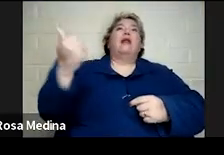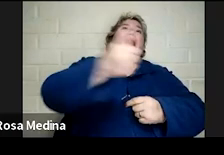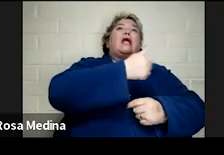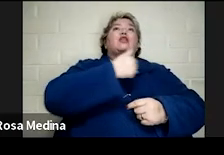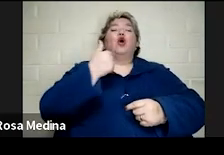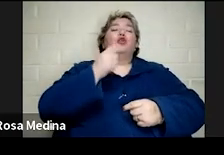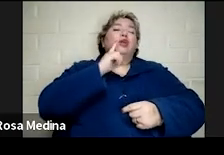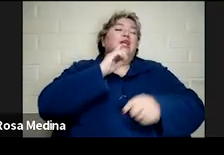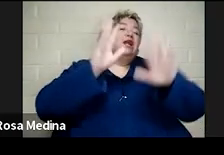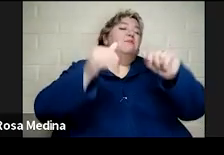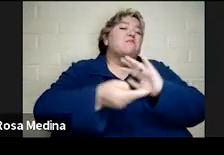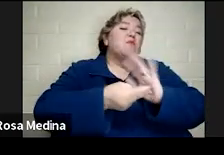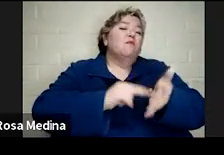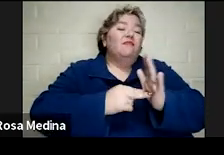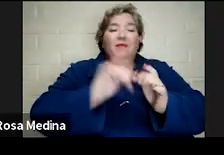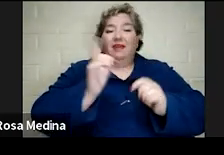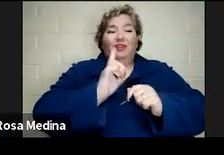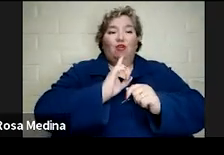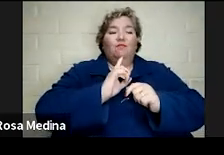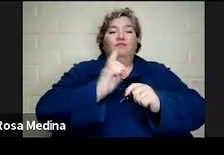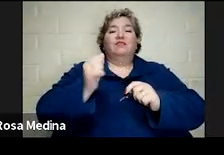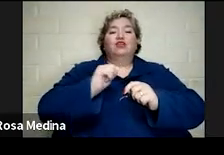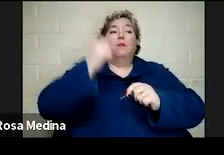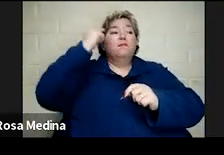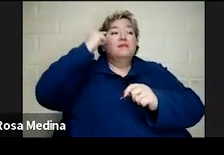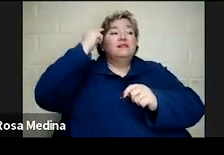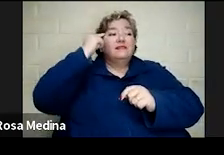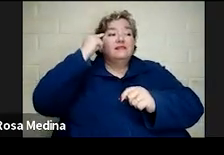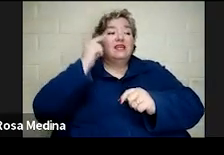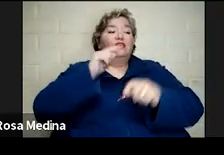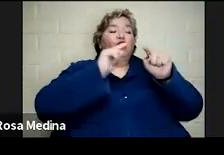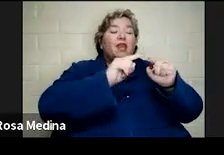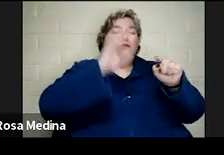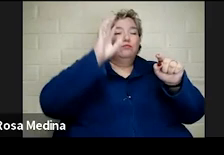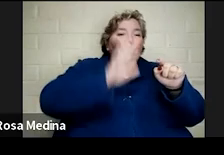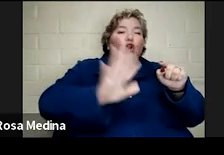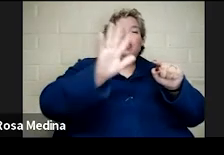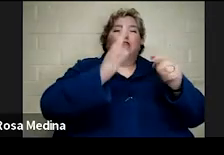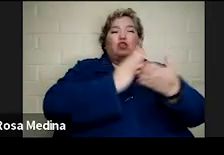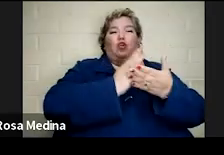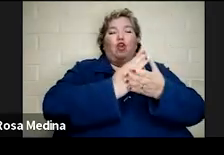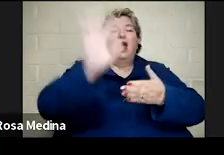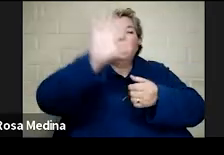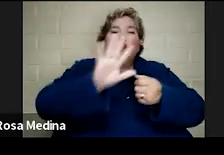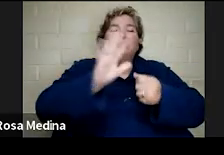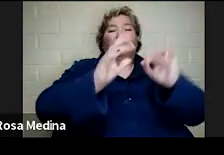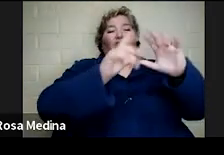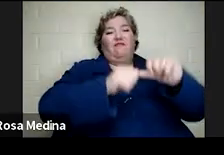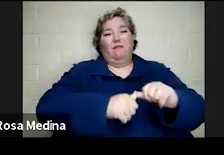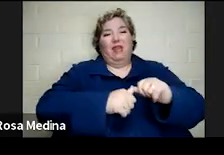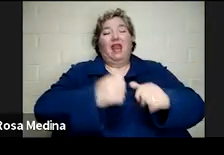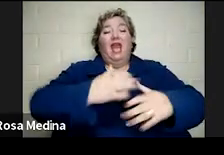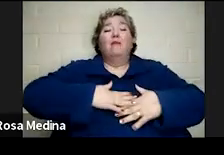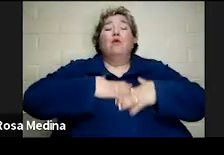problemas, por ejemplo, atencional, sino que tomando en cuenta su contexto escolar, su contexto familiar, sus emociones, su